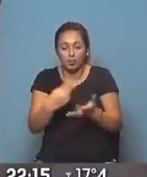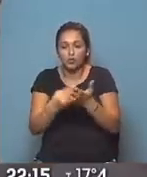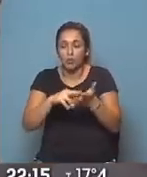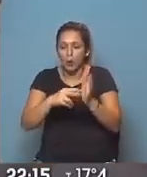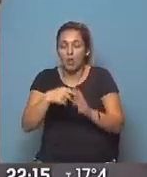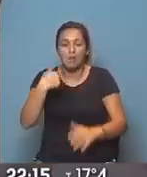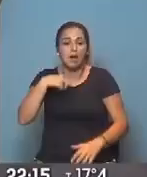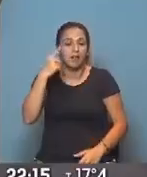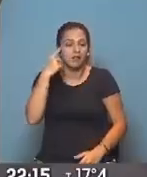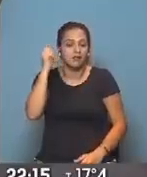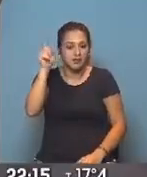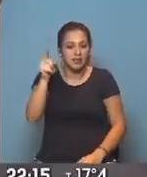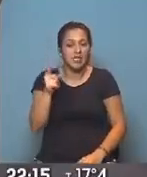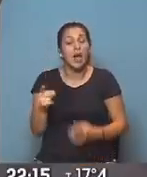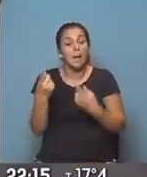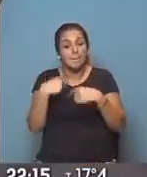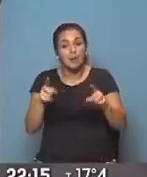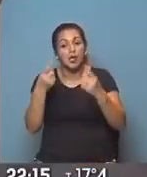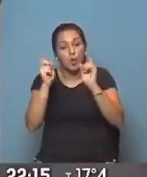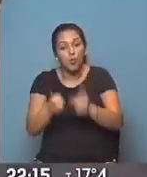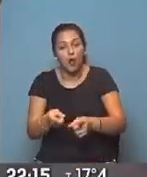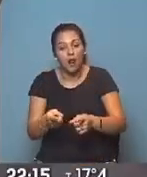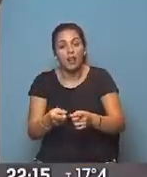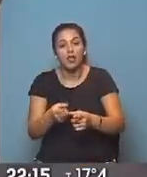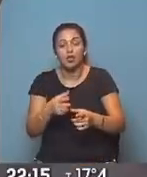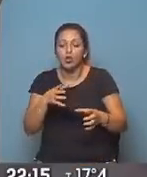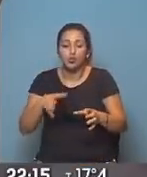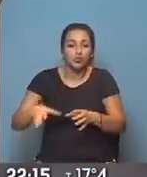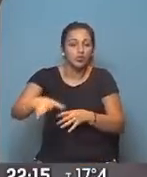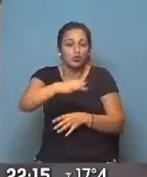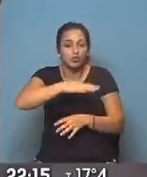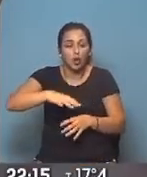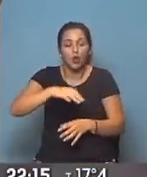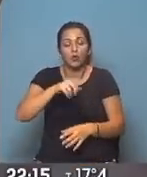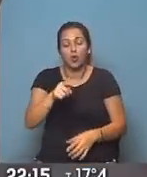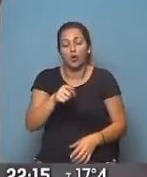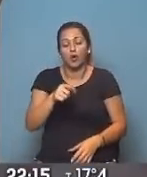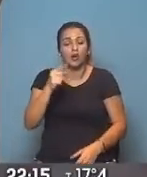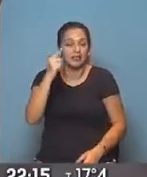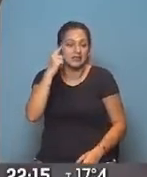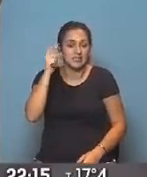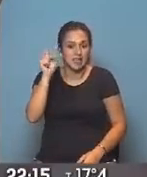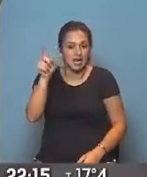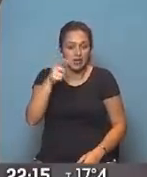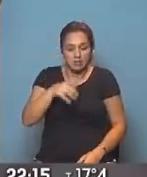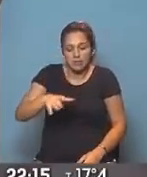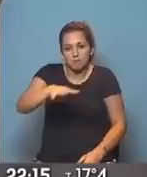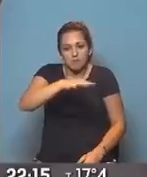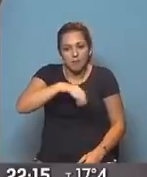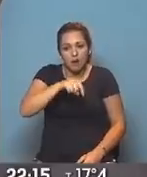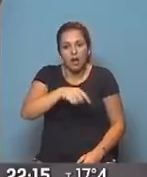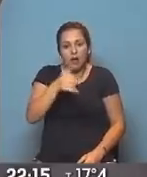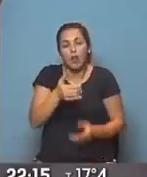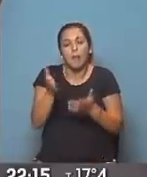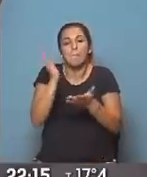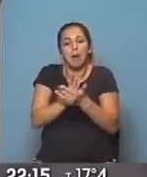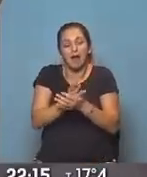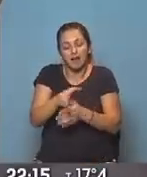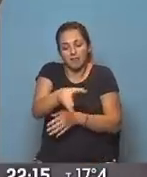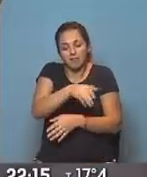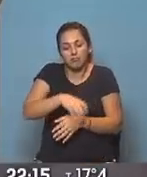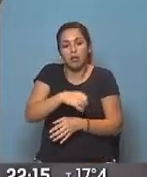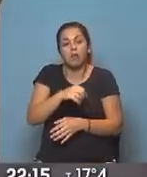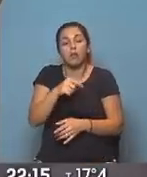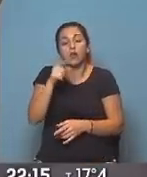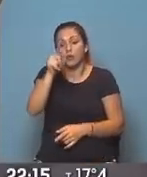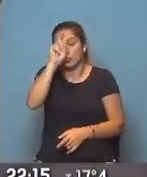China, pero sin embargo, lo que es toda la franja del Belt and Road de los chinos le ha dado la oportunidad a los turcos de acercarse